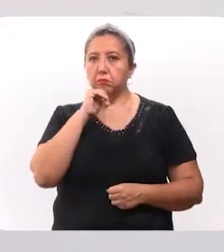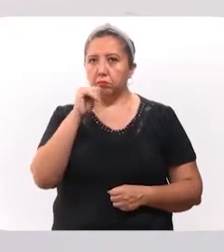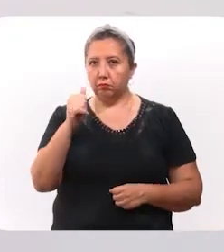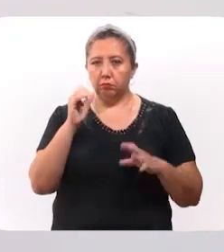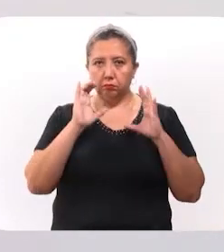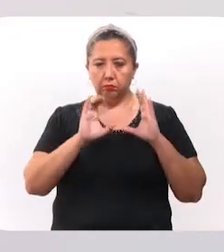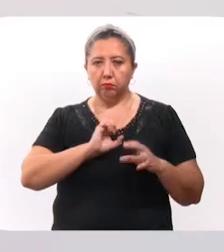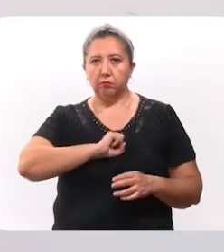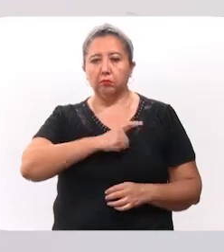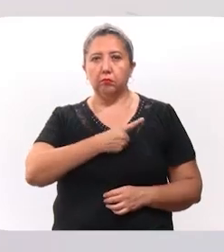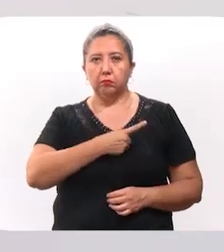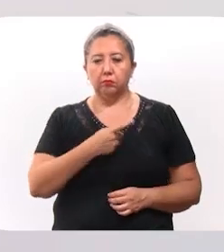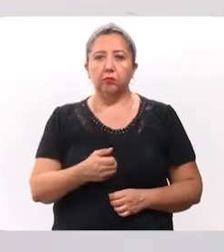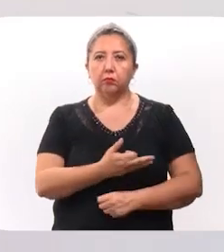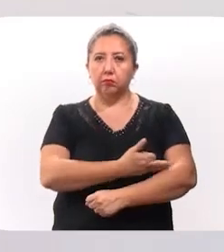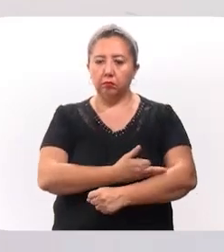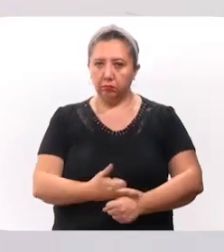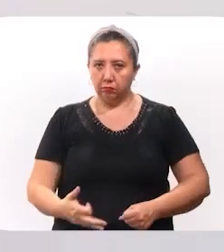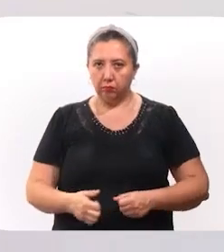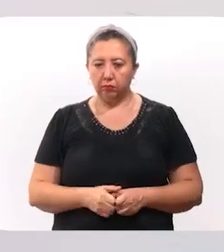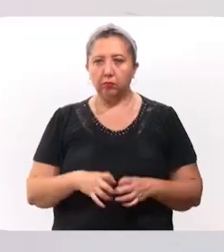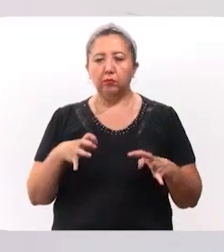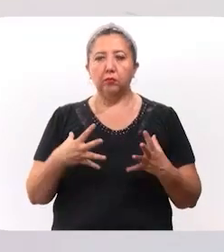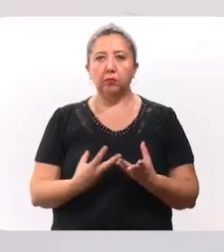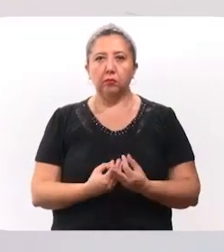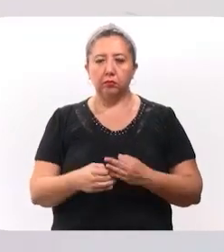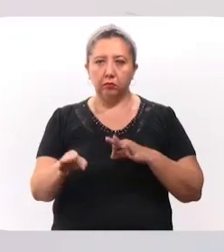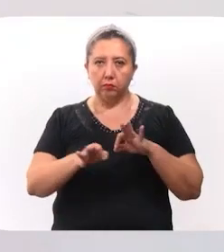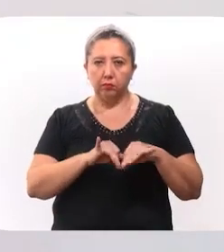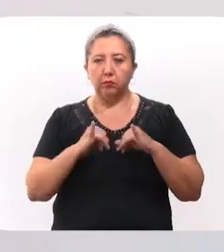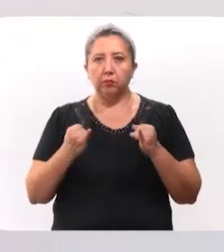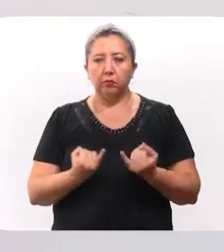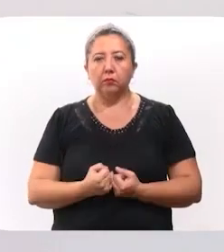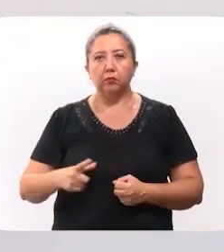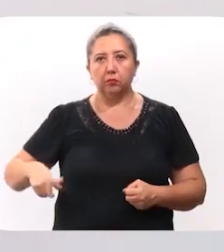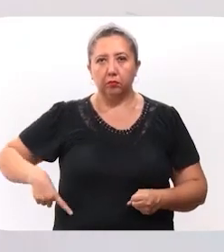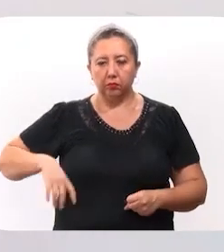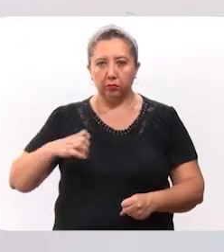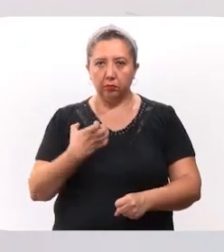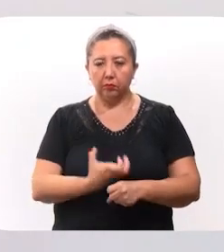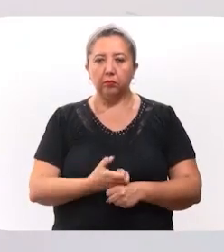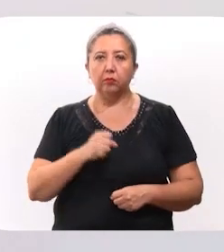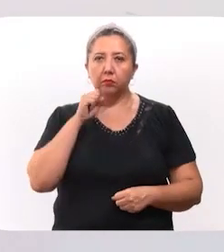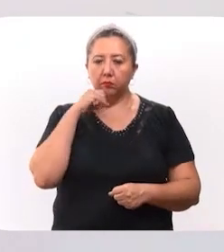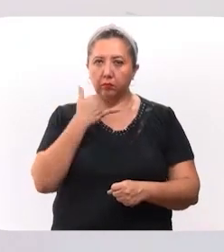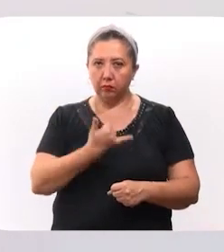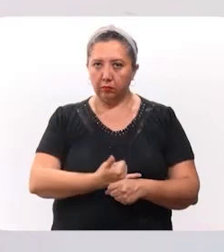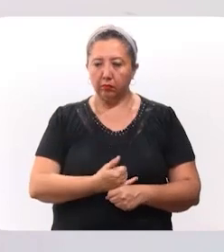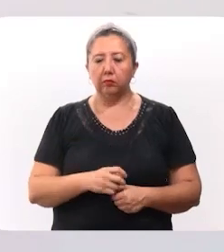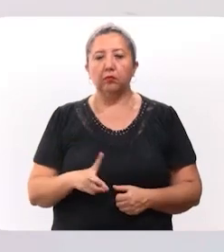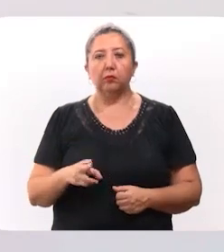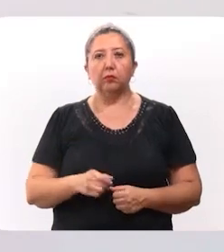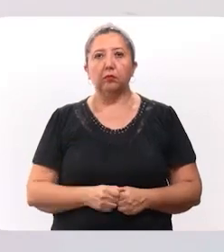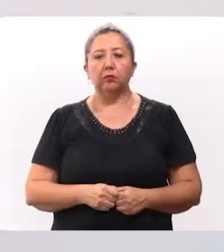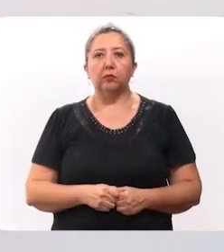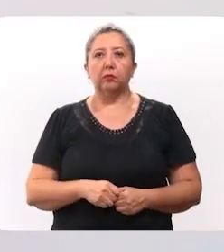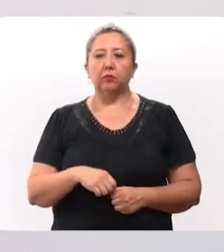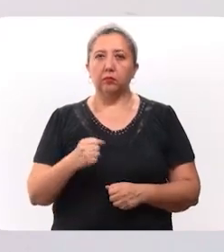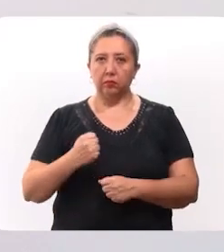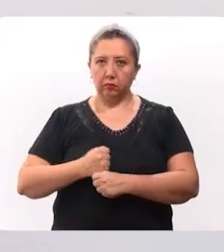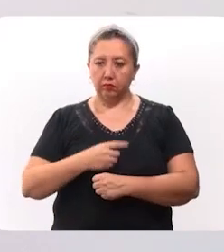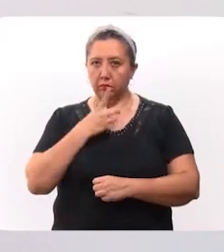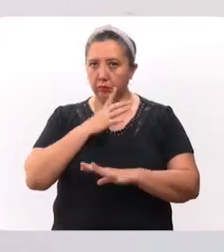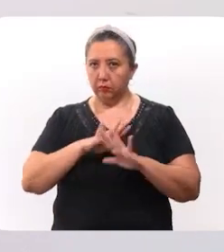para proteger nuestra salud y la de nuestras familias. Estamos trabajando de manera conjunta el Gobierno del Estado, la Secretaría del Bienestar y las Fuerzas